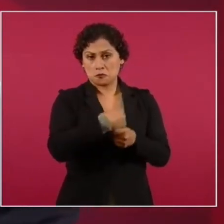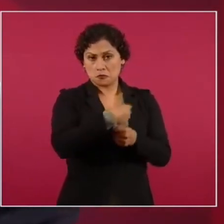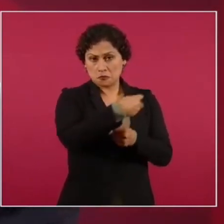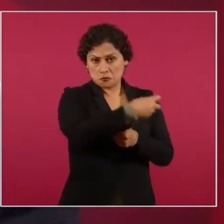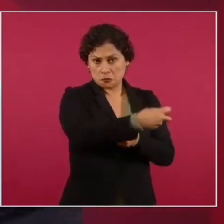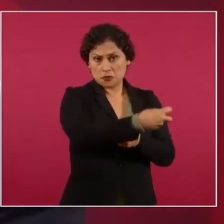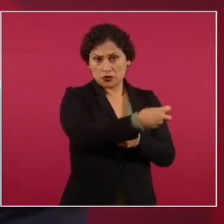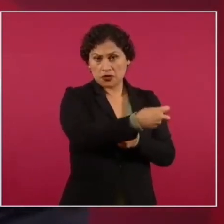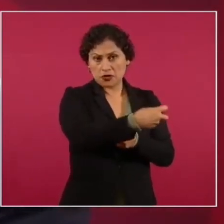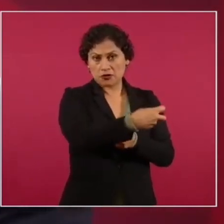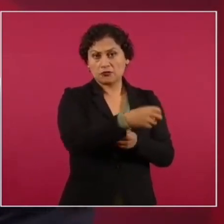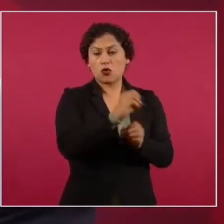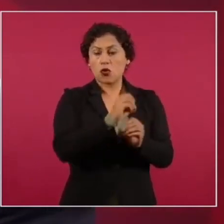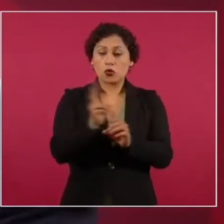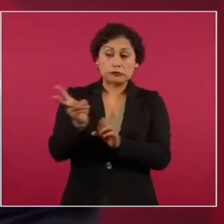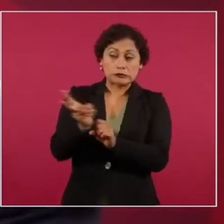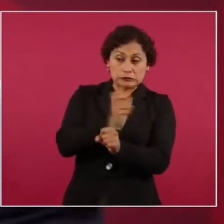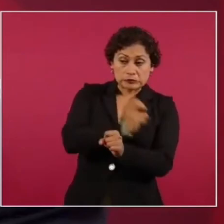pues como son vecinos,